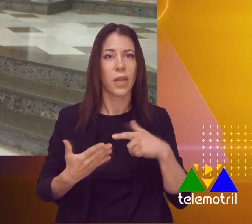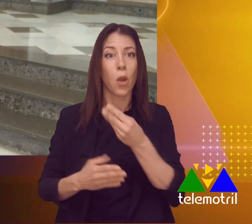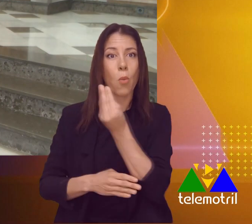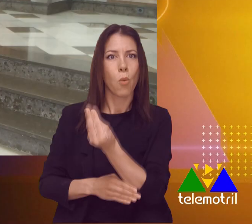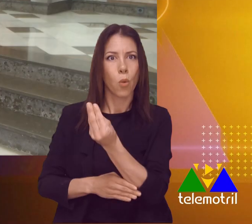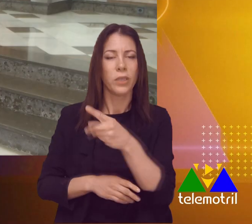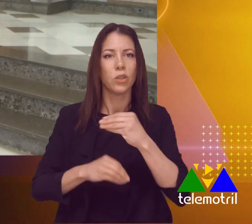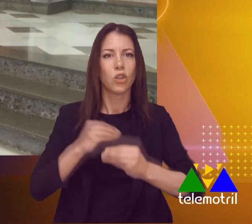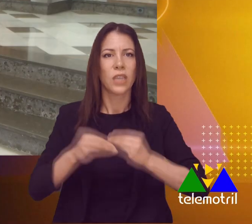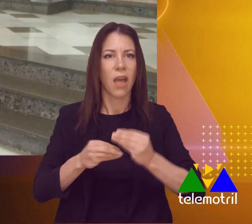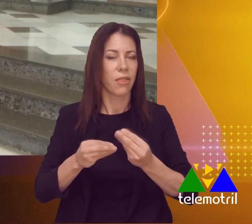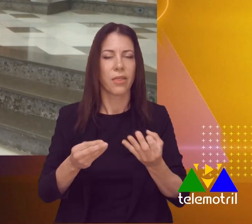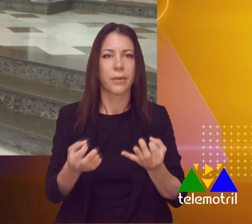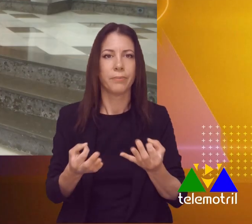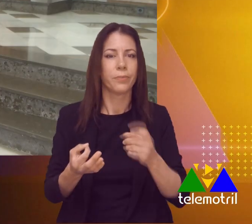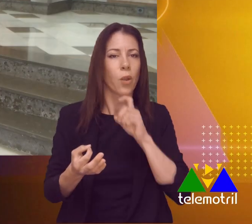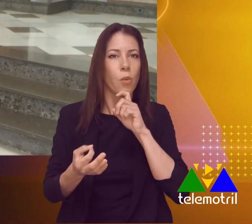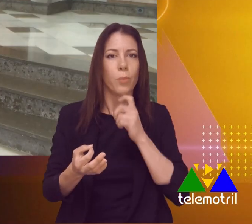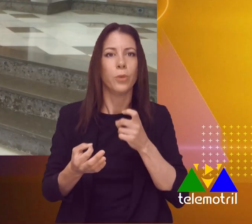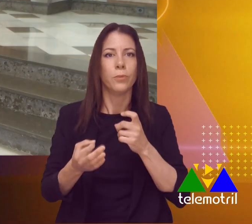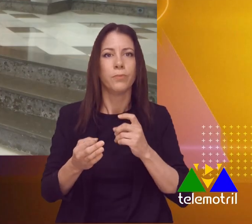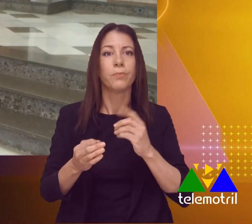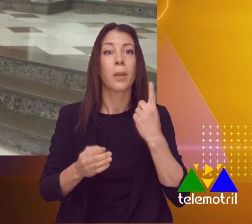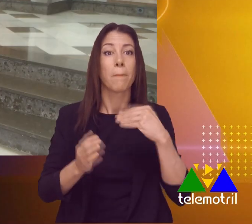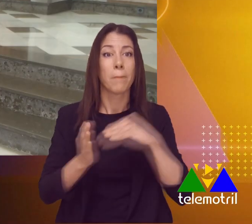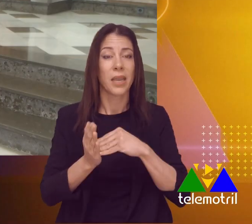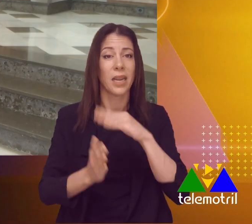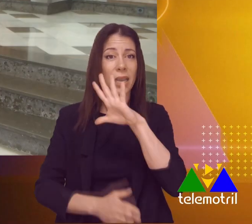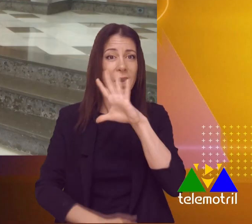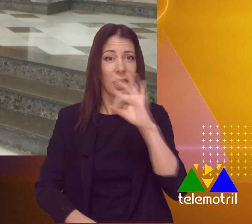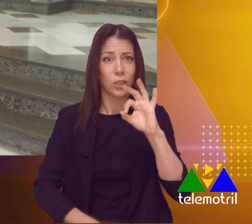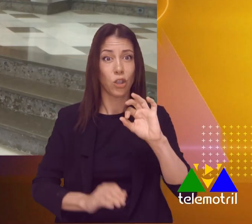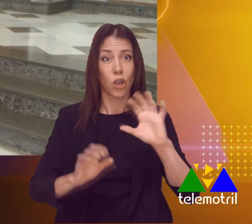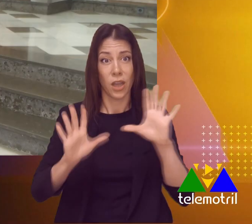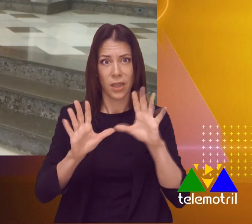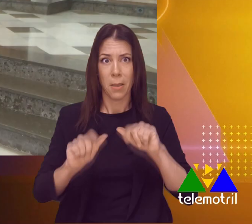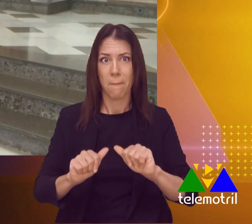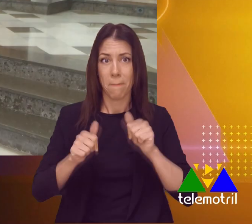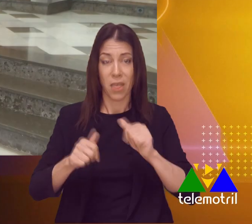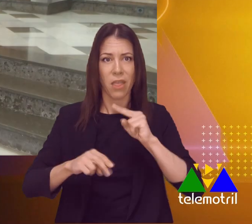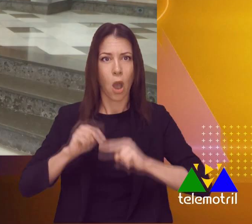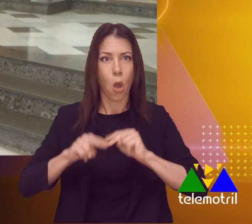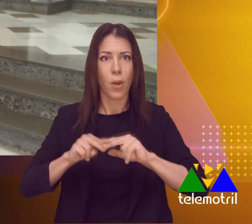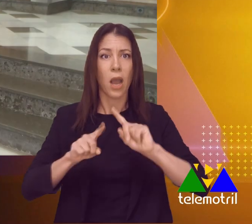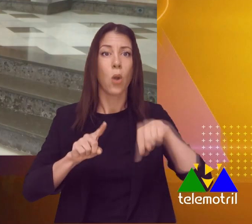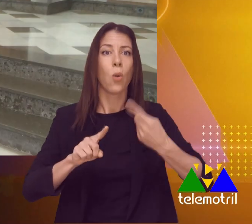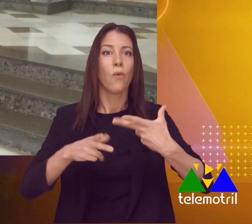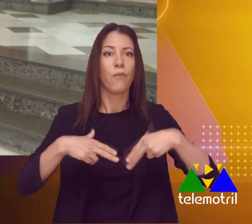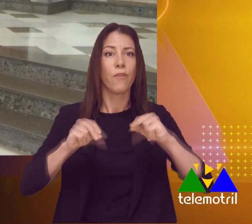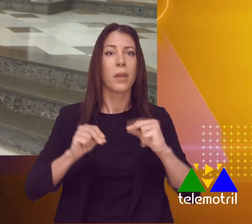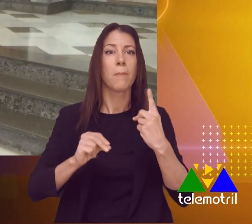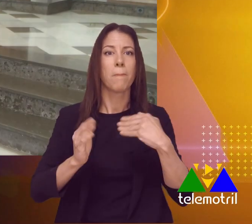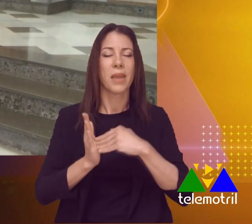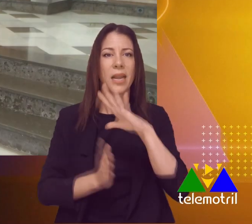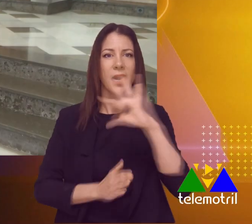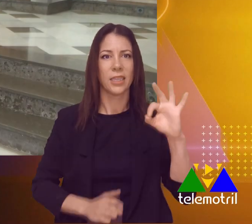que se hace, una iglesia que se hace en 1510, empieza la obra, se termina en 1514 y